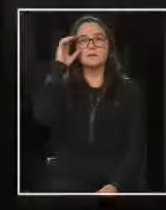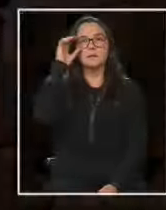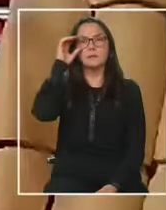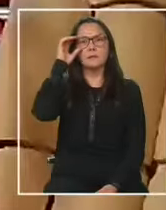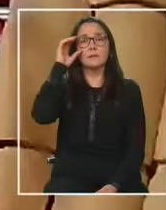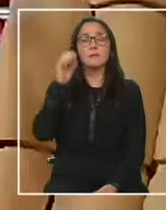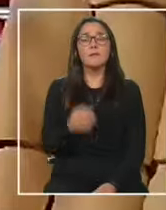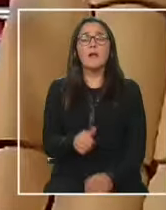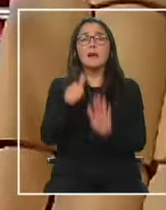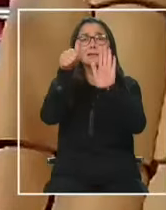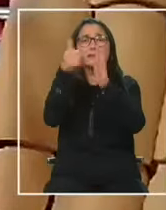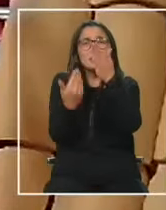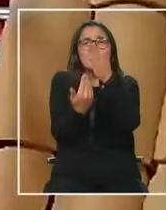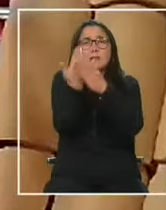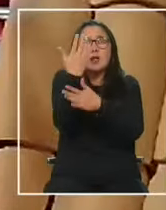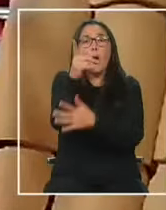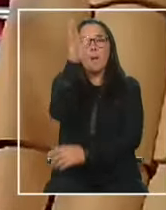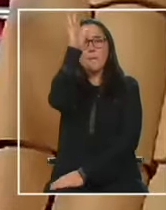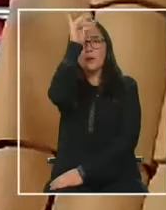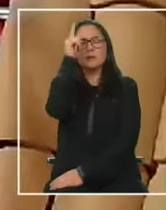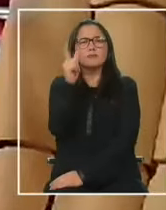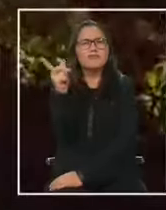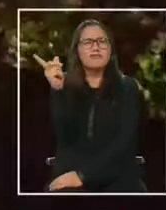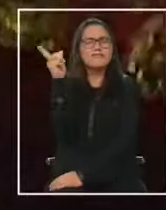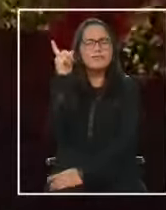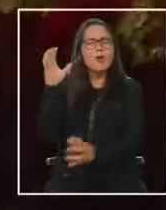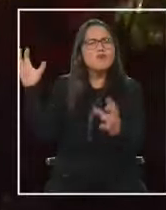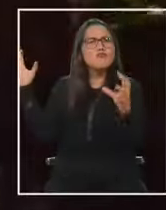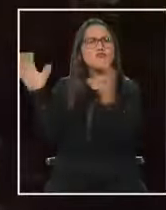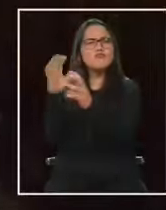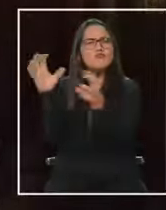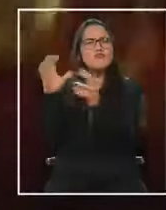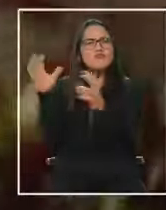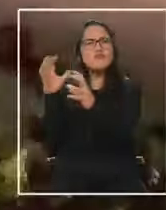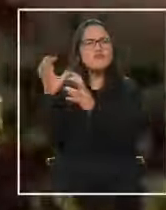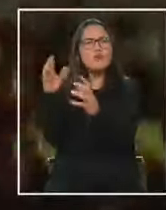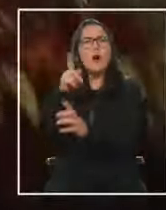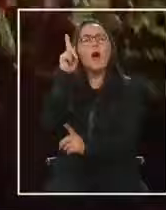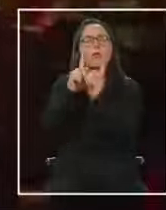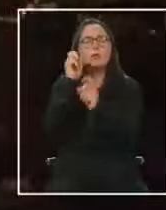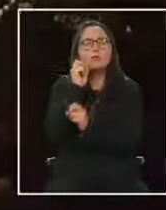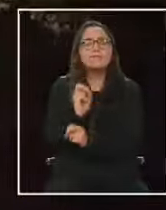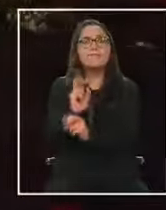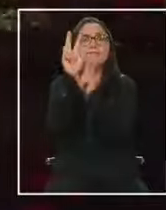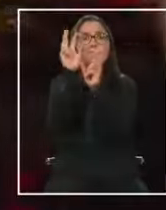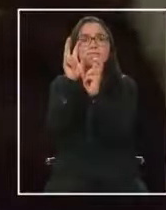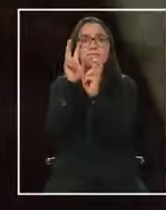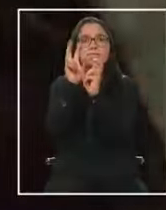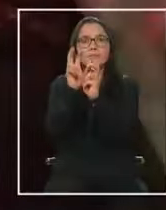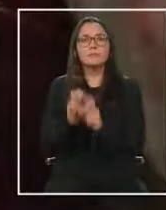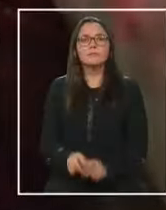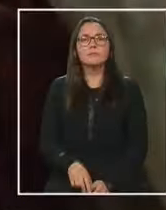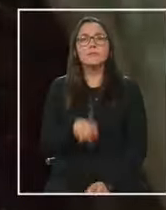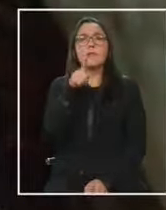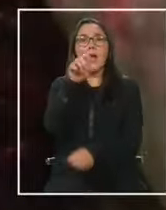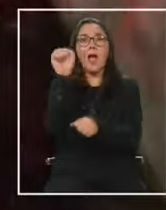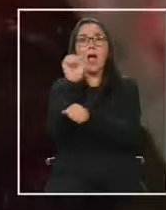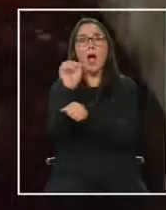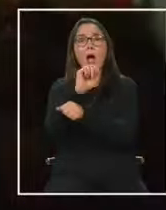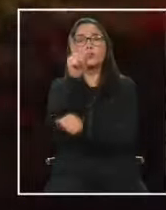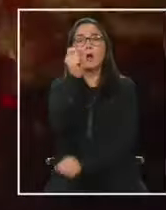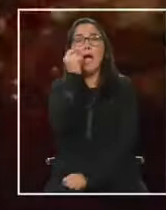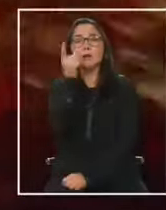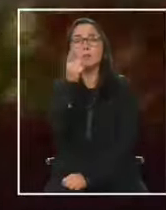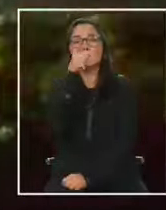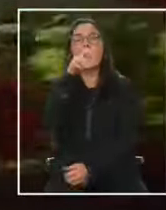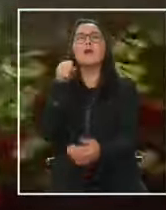cinematográfico de la ma y estremecedor ruido que a más de alguno lo despertó este auto azul había